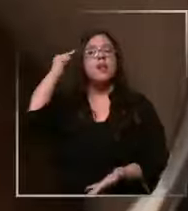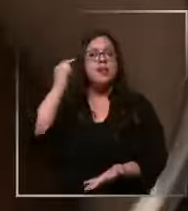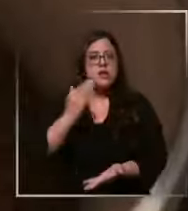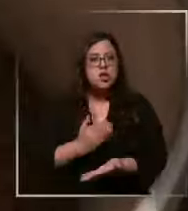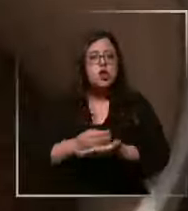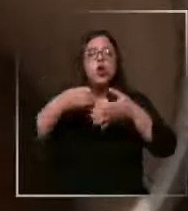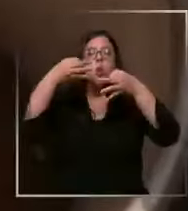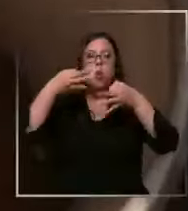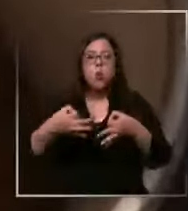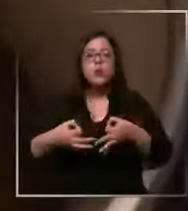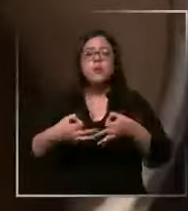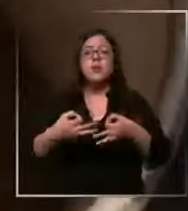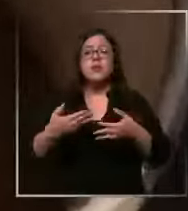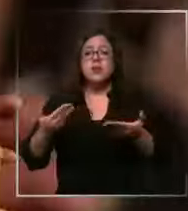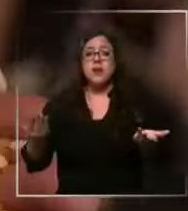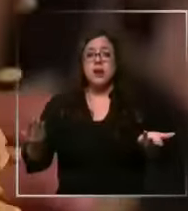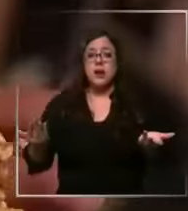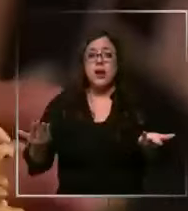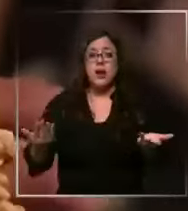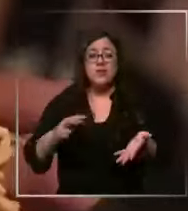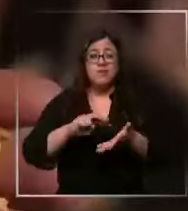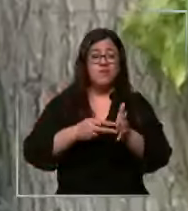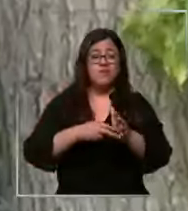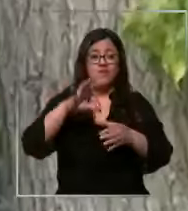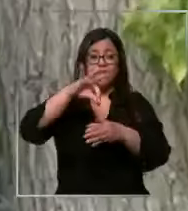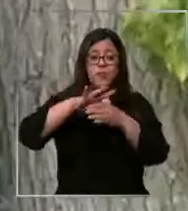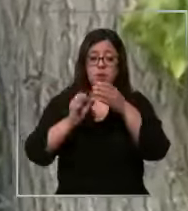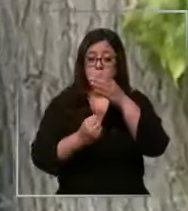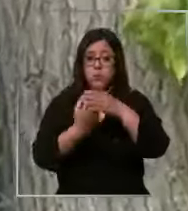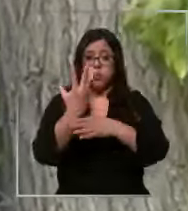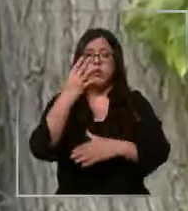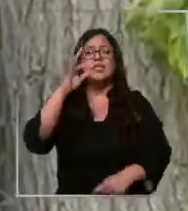hacer frente a la que han denominado crisis del trigo.